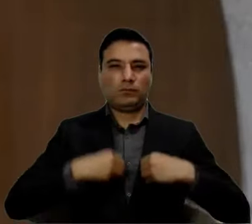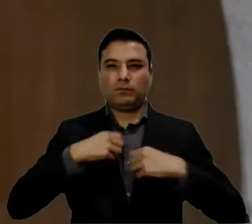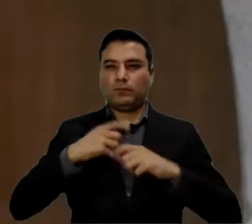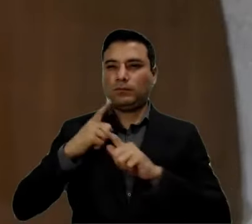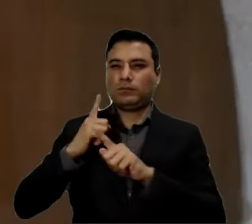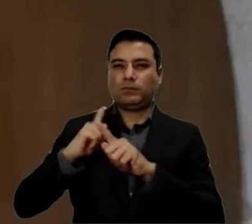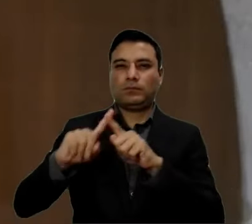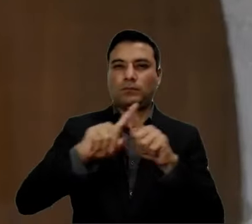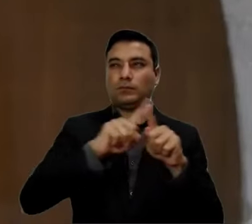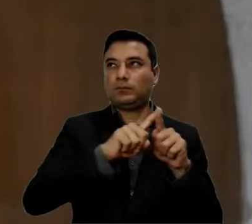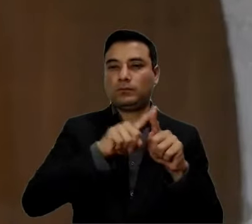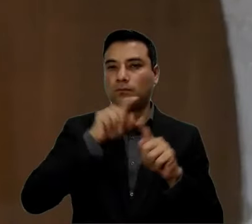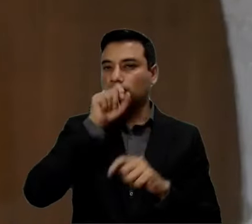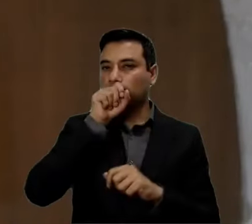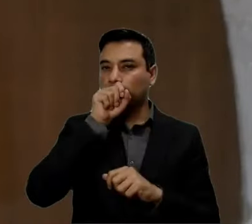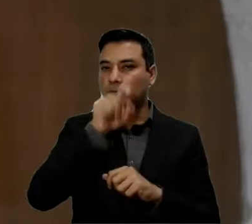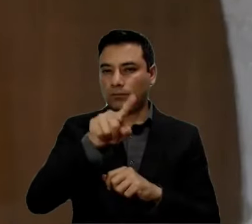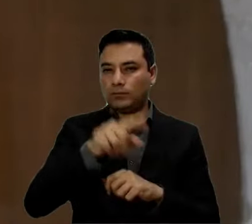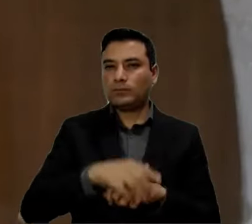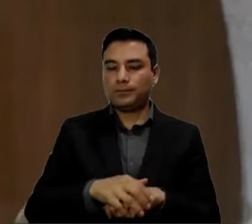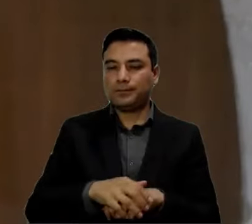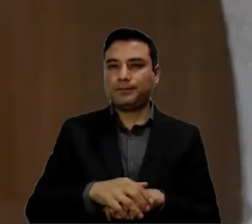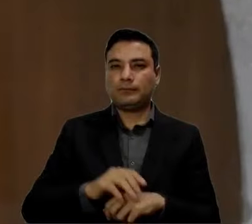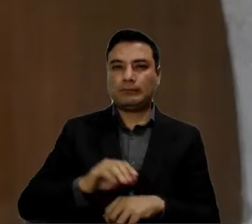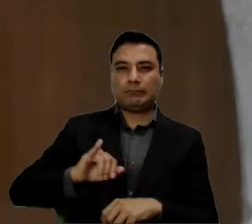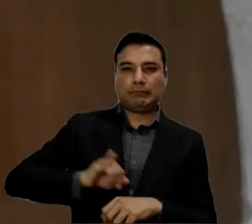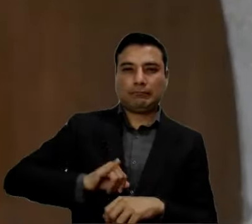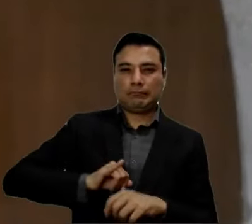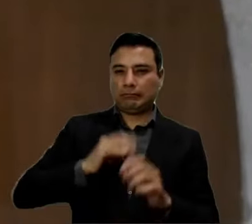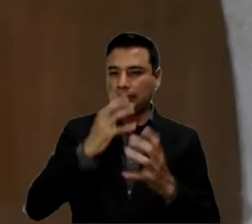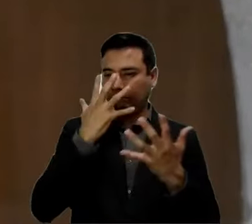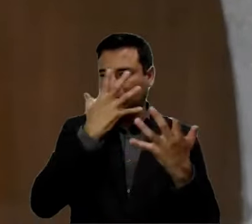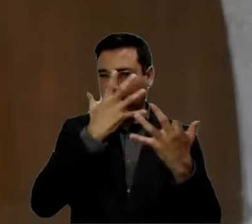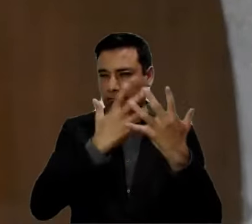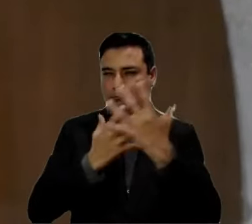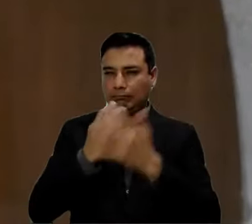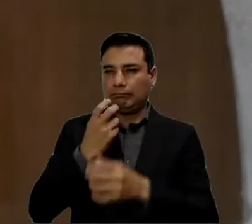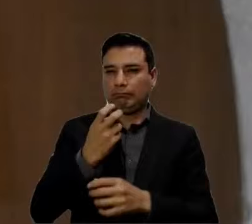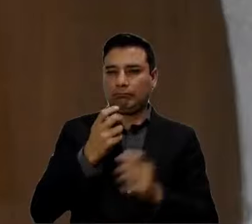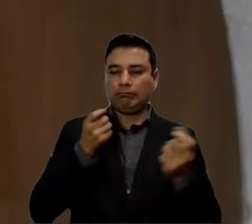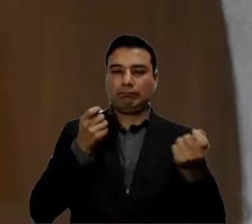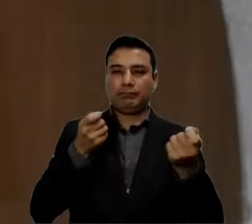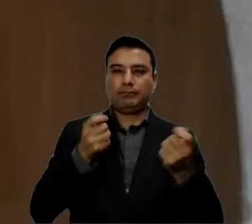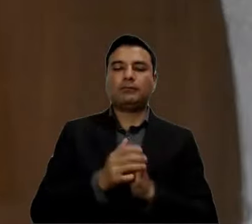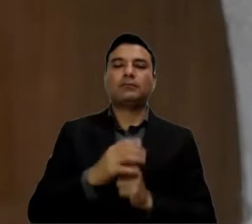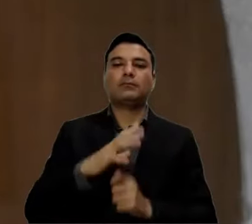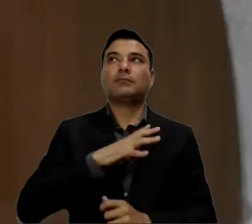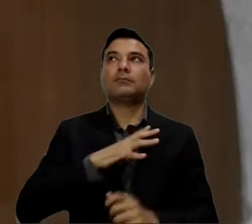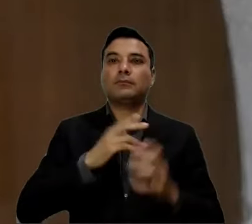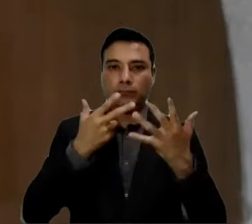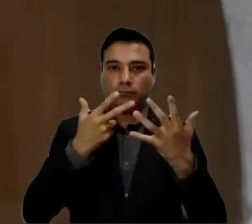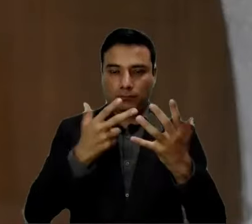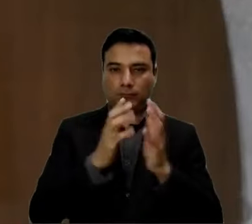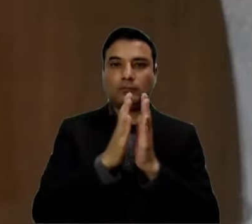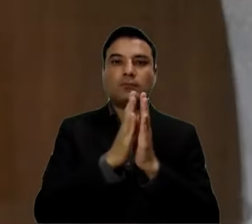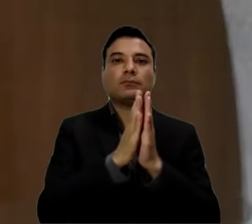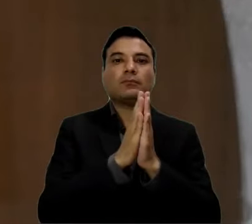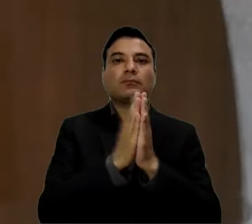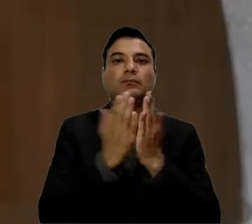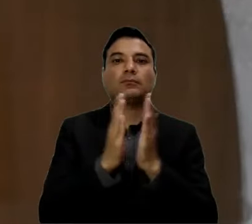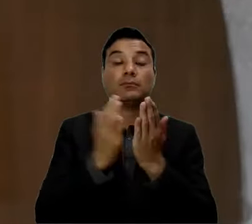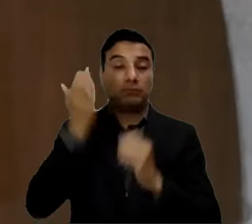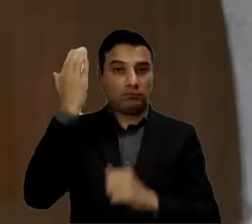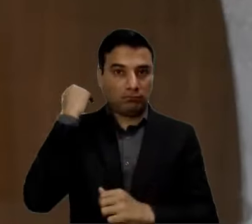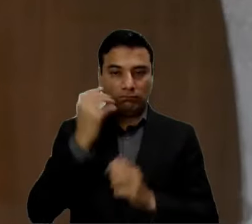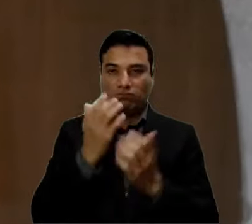los intereses difusos. Eran 8 libros, así se presenta la iniciativa